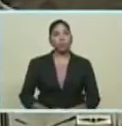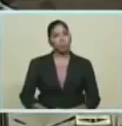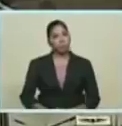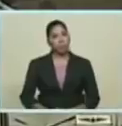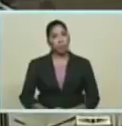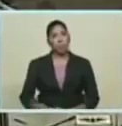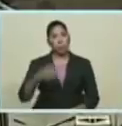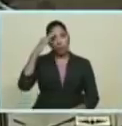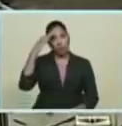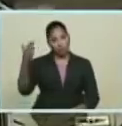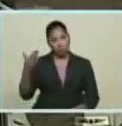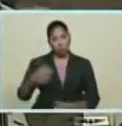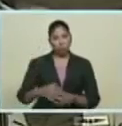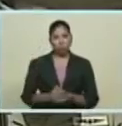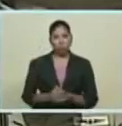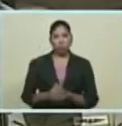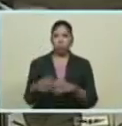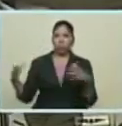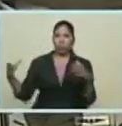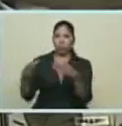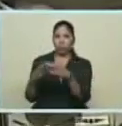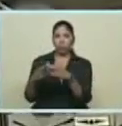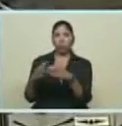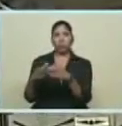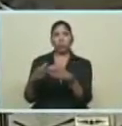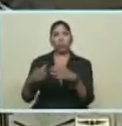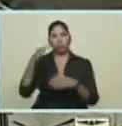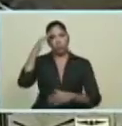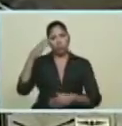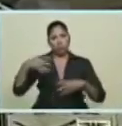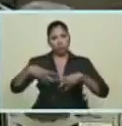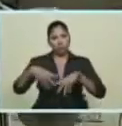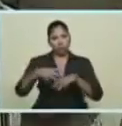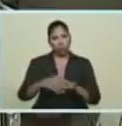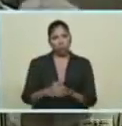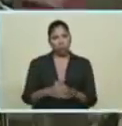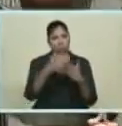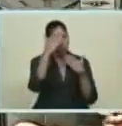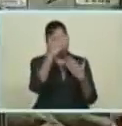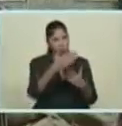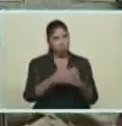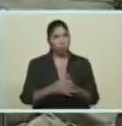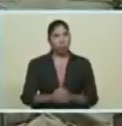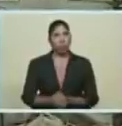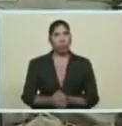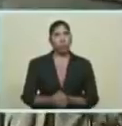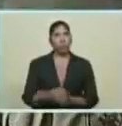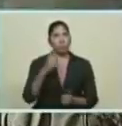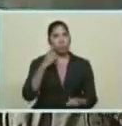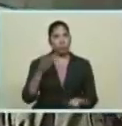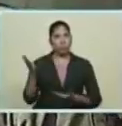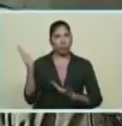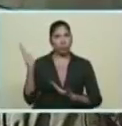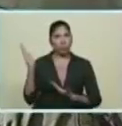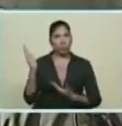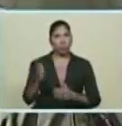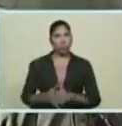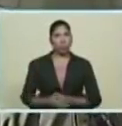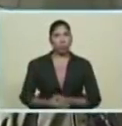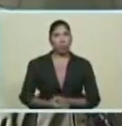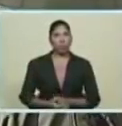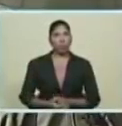general en jefe, ministro del Poder Popular para la Defensa, Vladimir Padrino López,